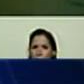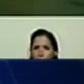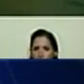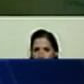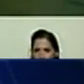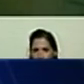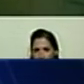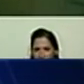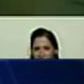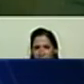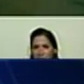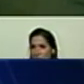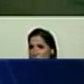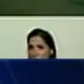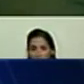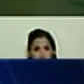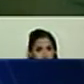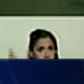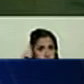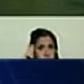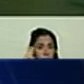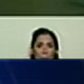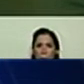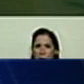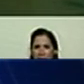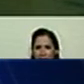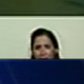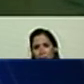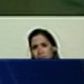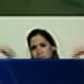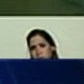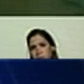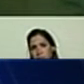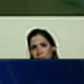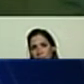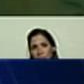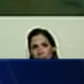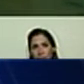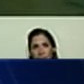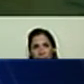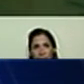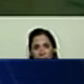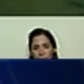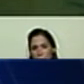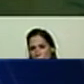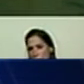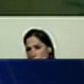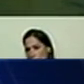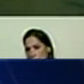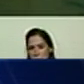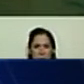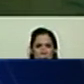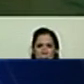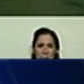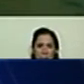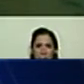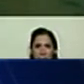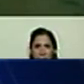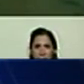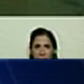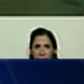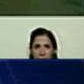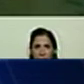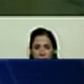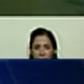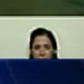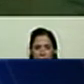la racionalidad política se ha venido abajo, se ha degradado estrepitosamente y nos llama